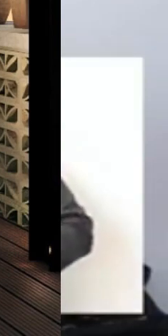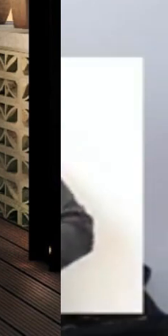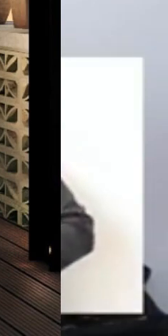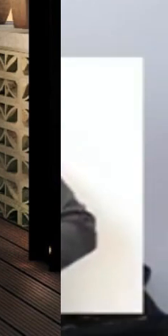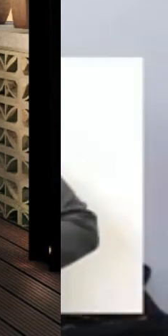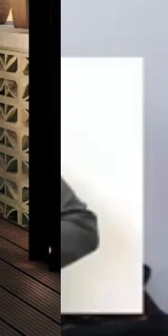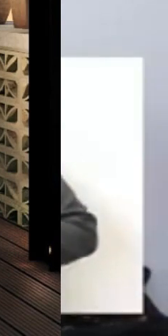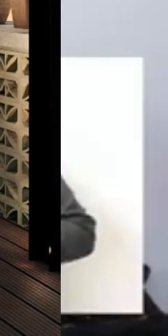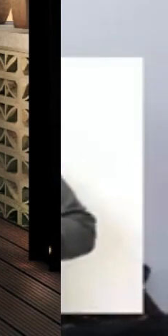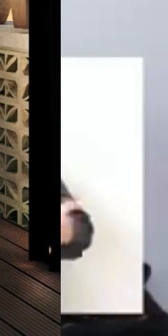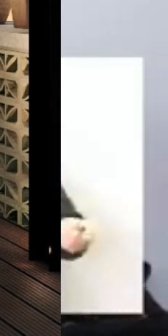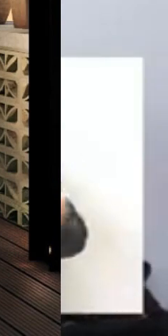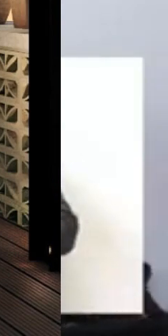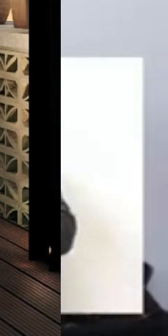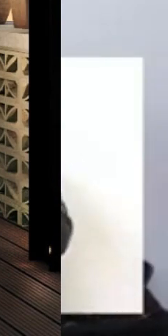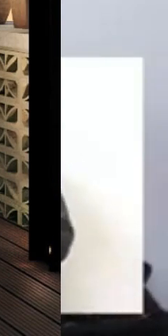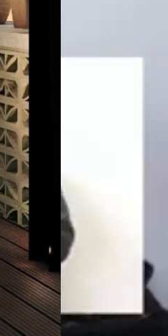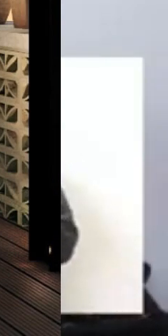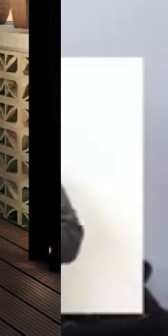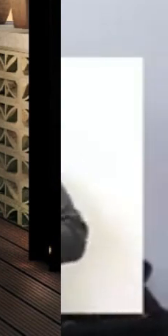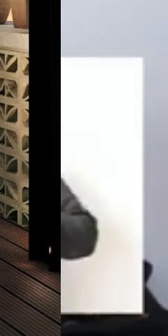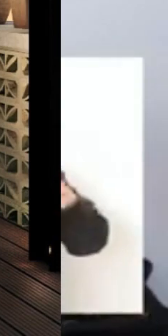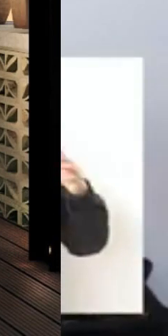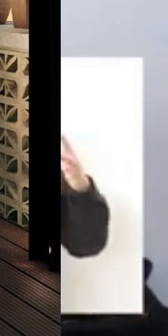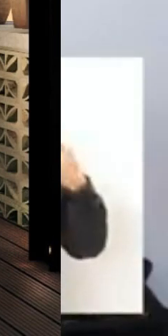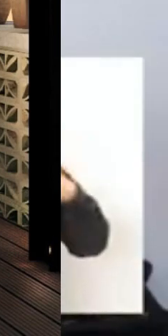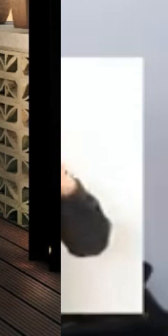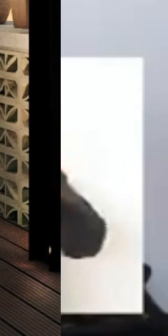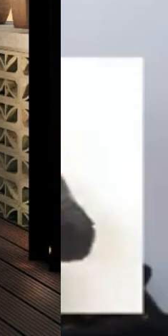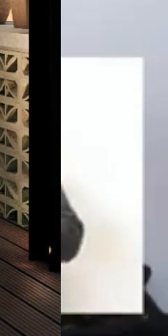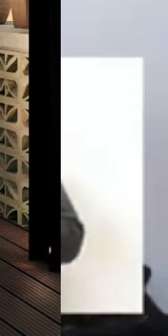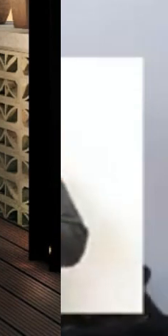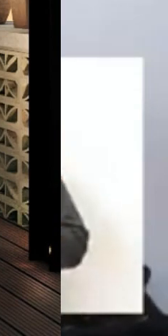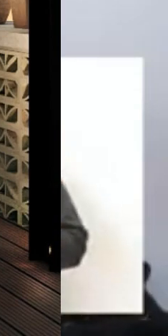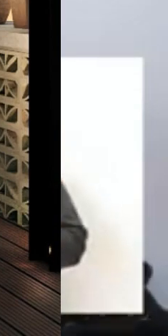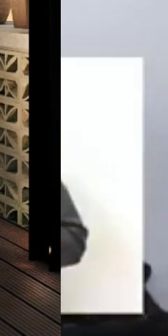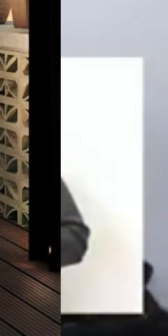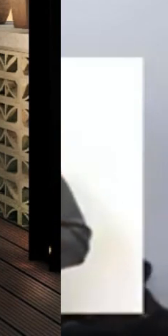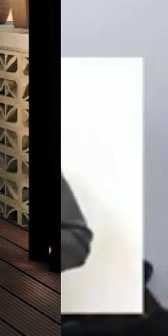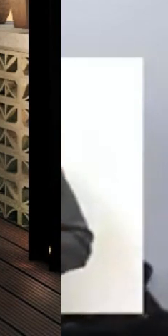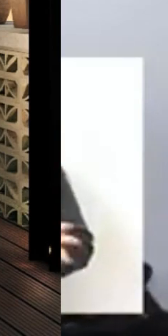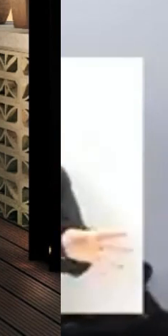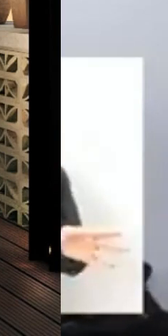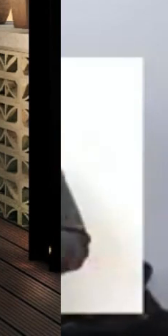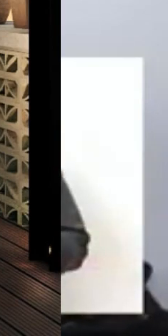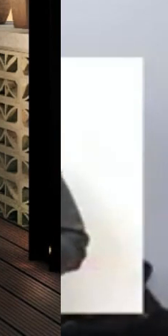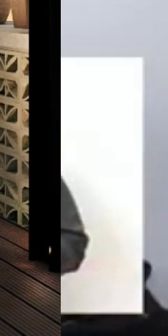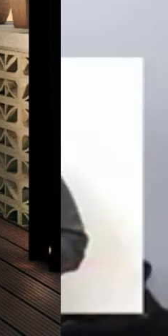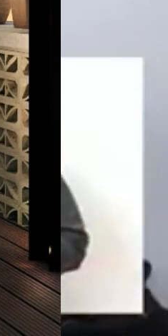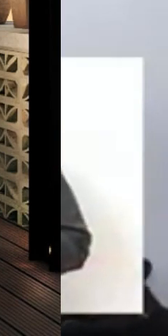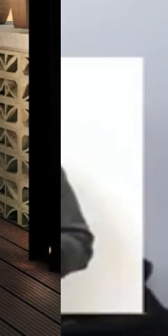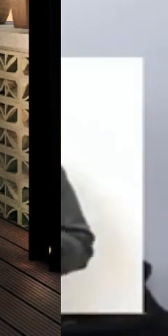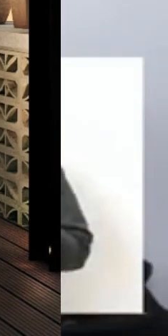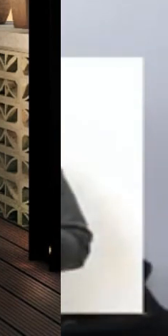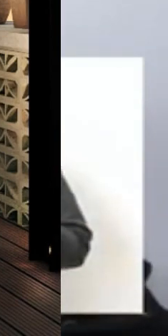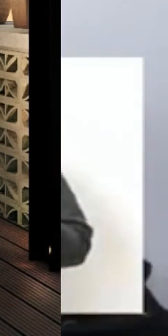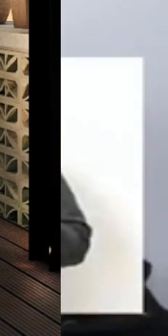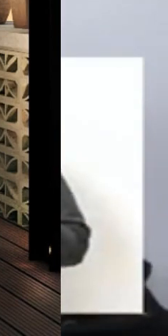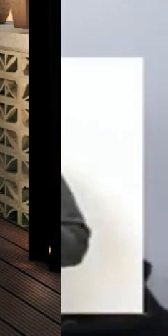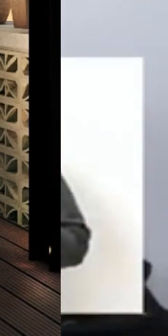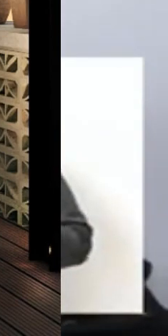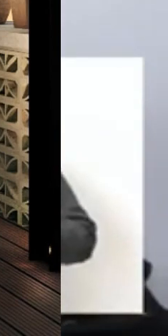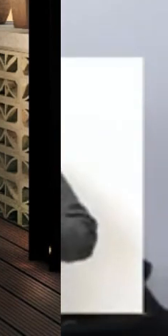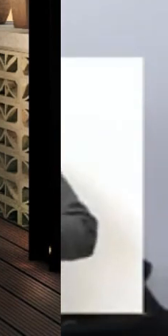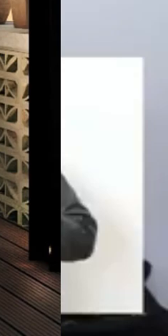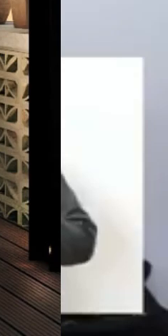cocina gourmet, servicio de bar, coctelería y mixología, en el que se invertirán 5.5 millones de pesos, se